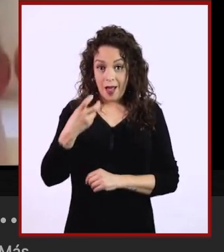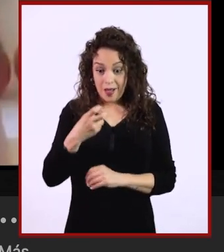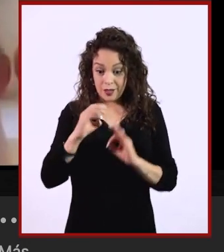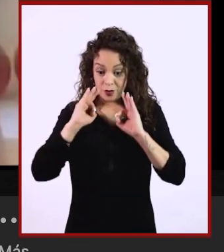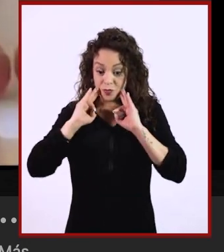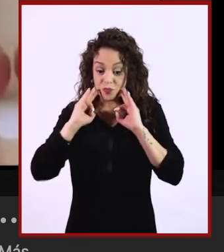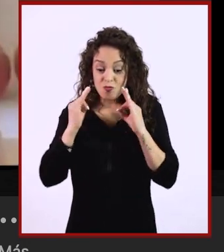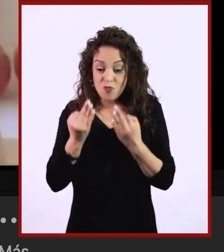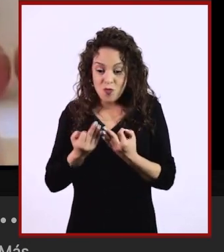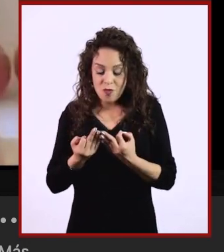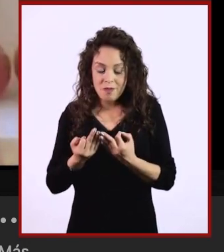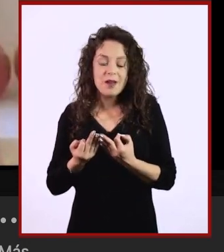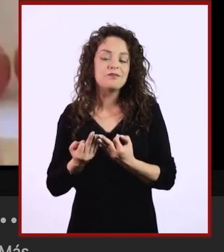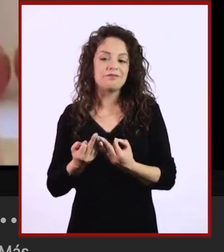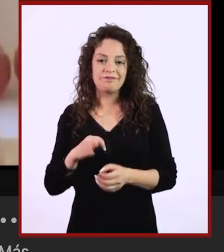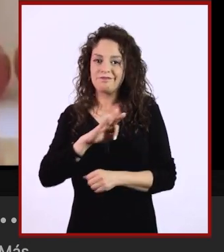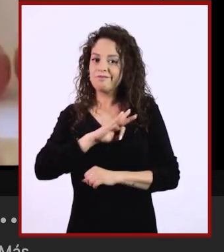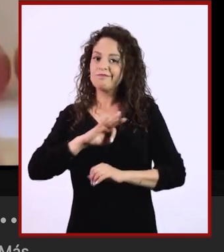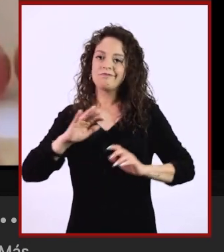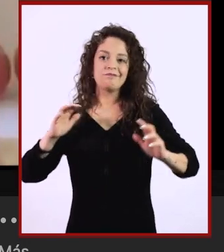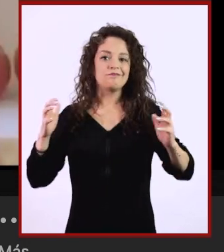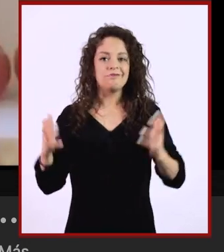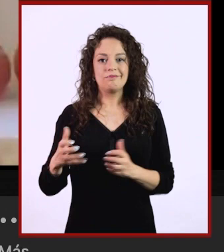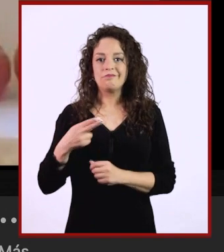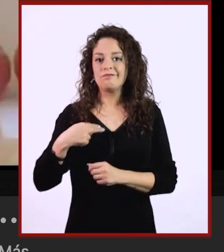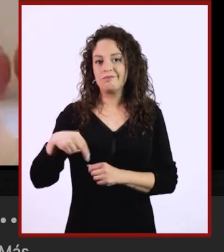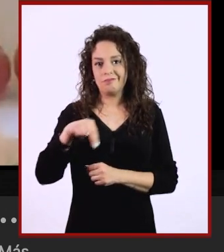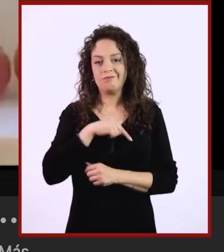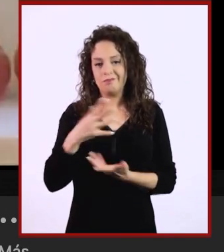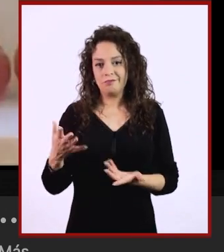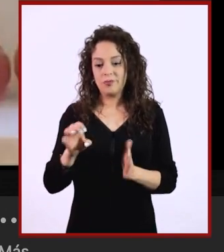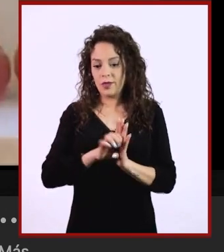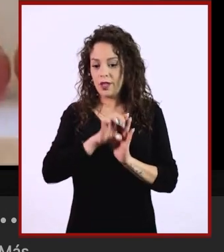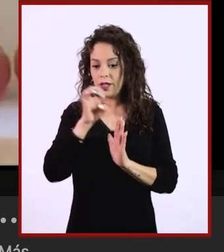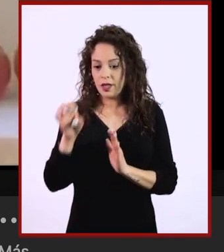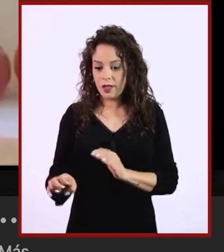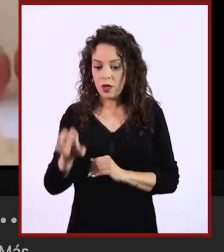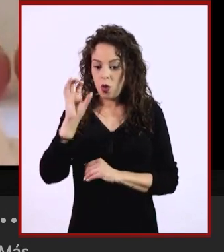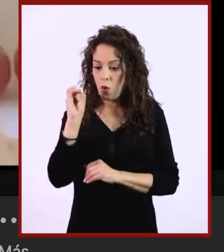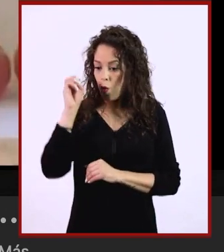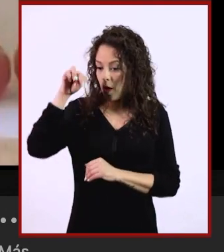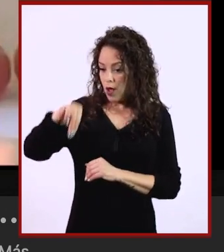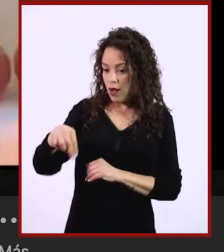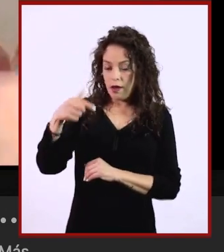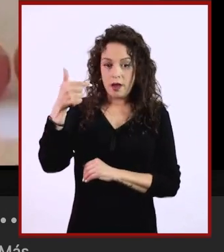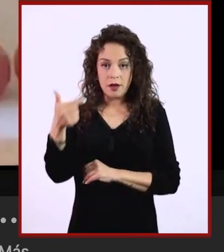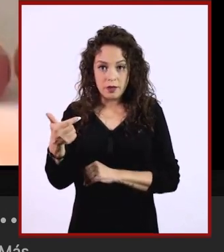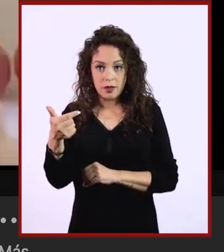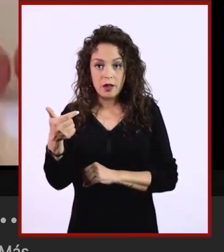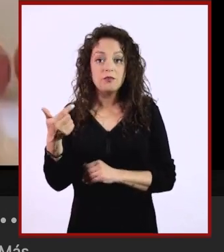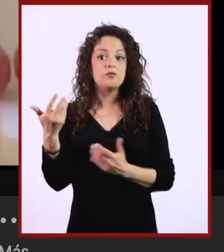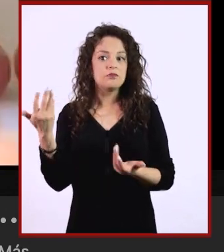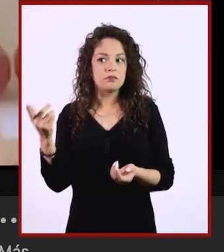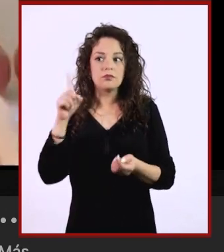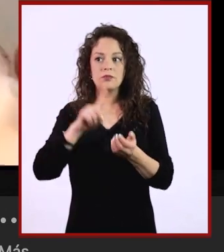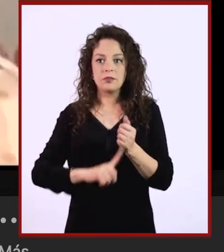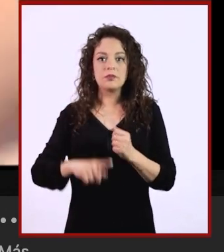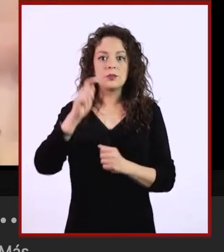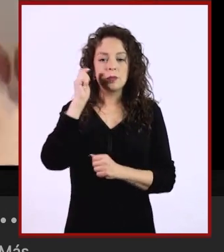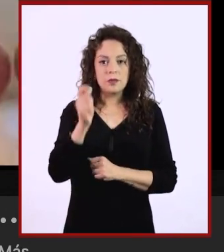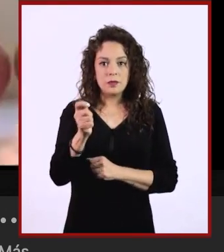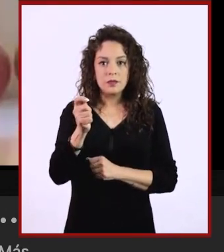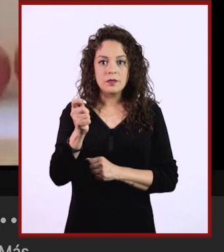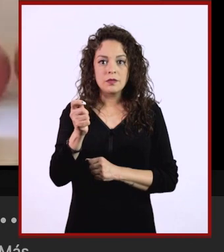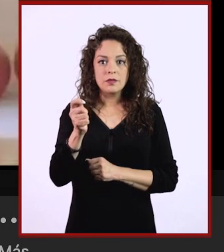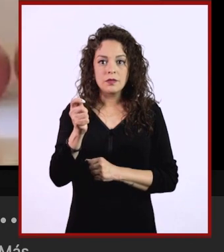nosotros podemos actuar, ¿no? Hoy por hoy, por ejemplo, las ONGs actúan de forma transnacional, es decir, pues